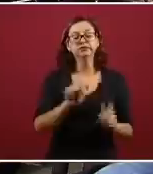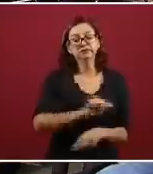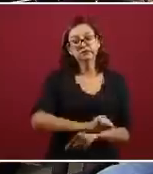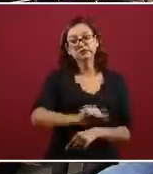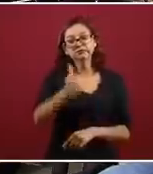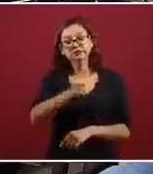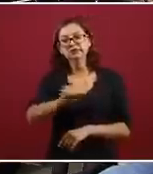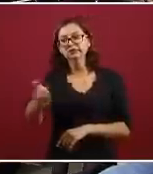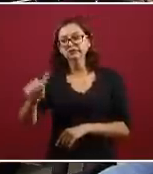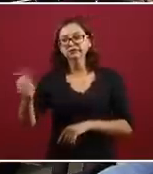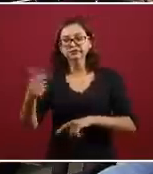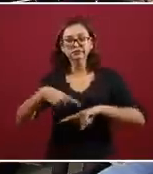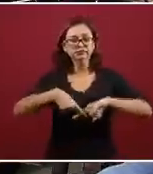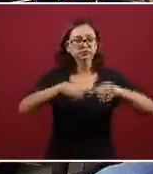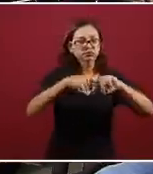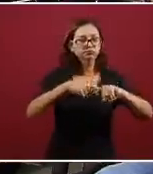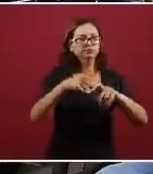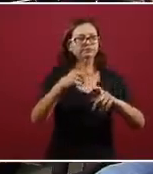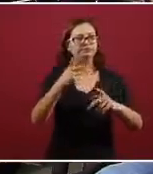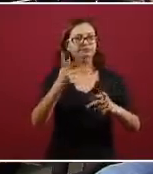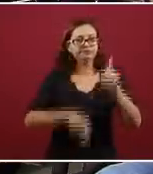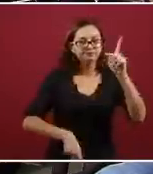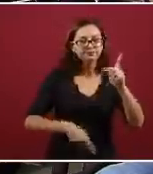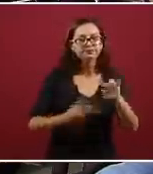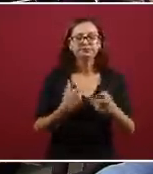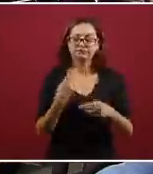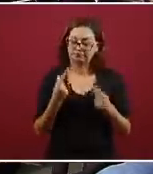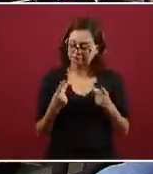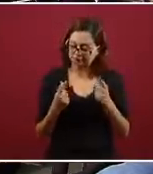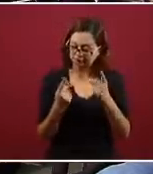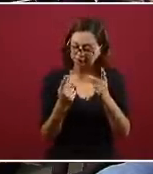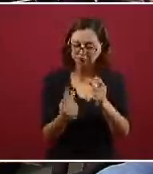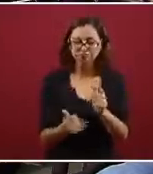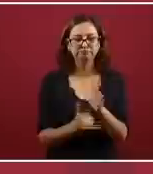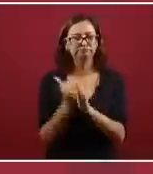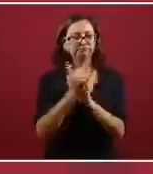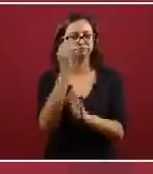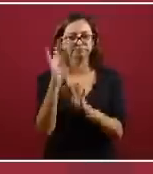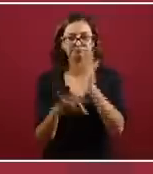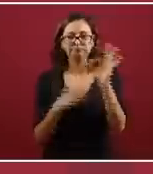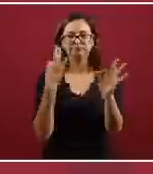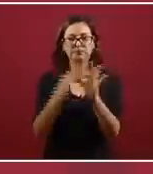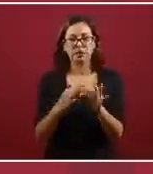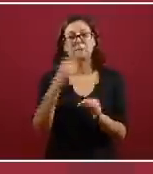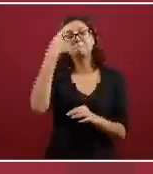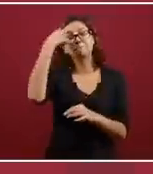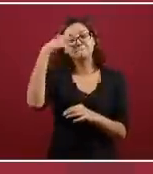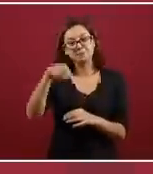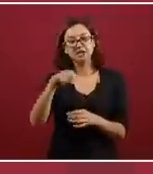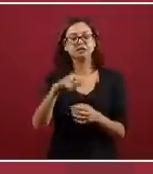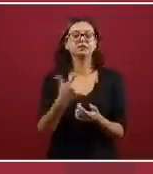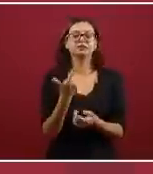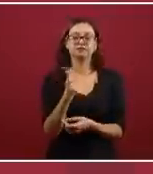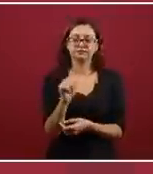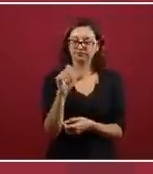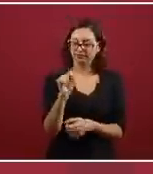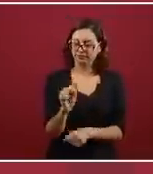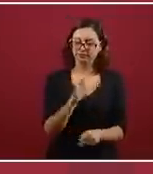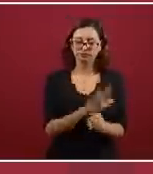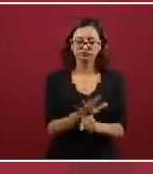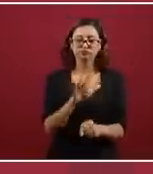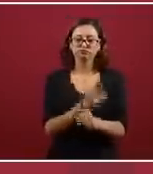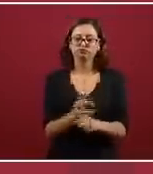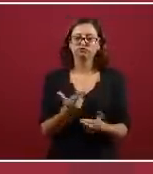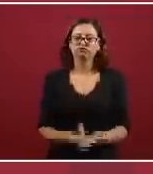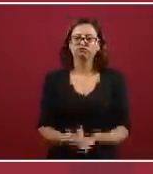ir resolviendo rápidamente, es la instrucción del presidente de la República, para tener la cantidad de gas que se